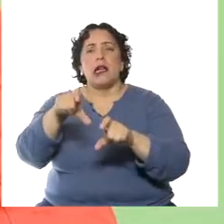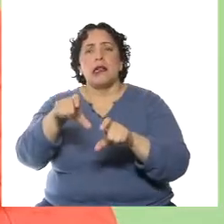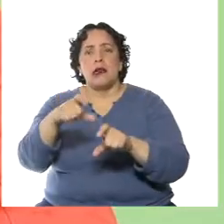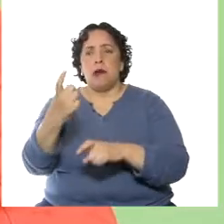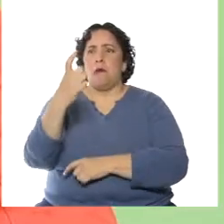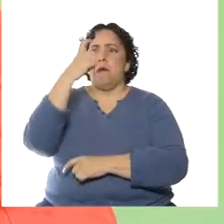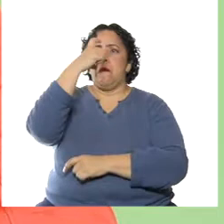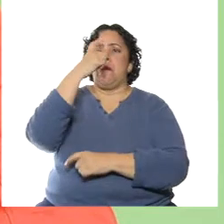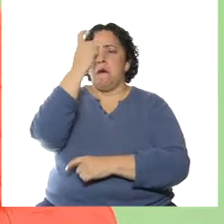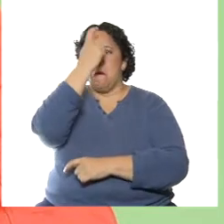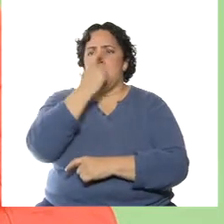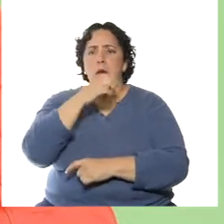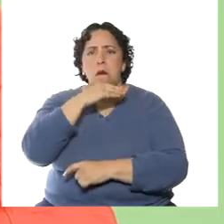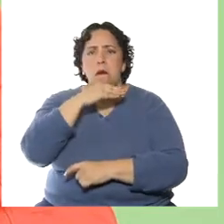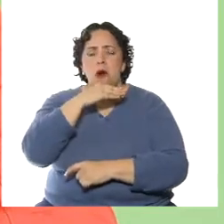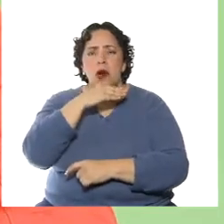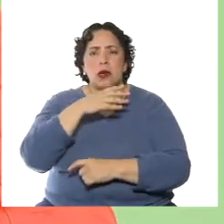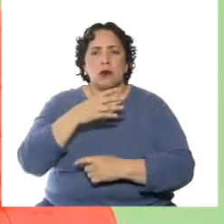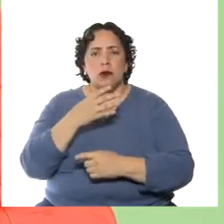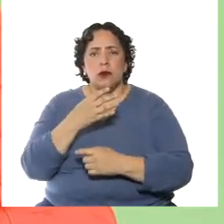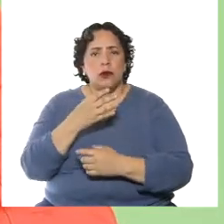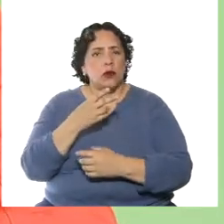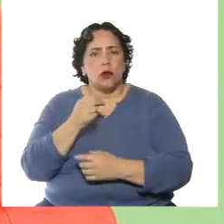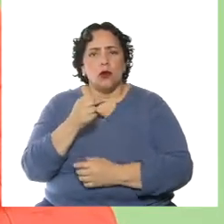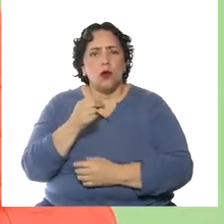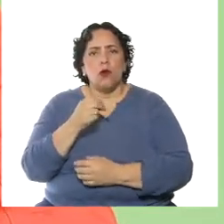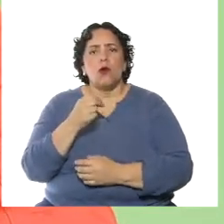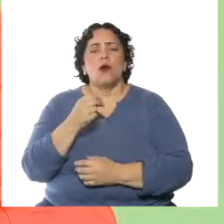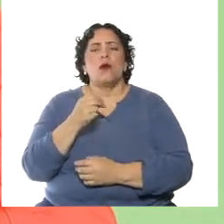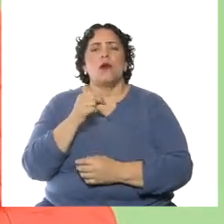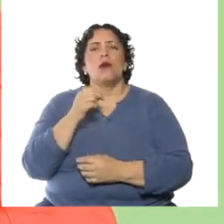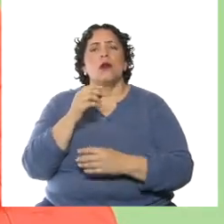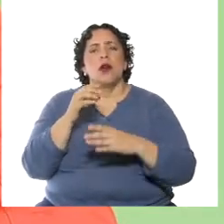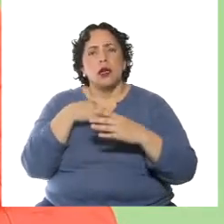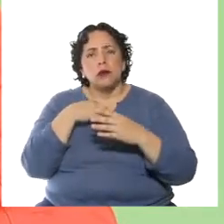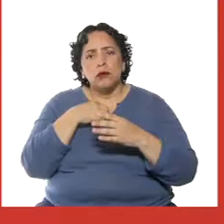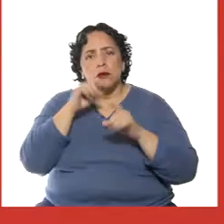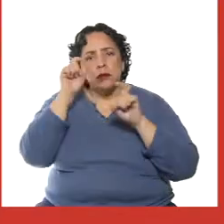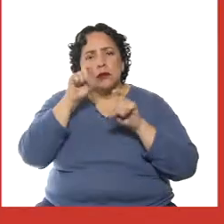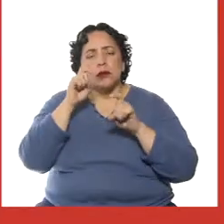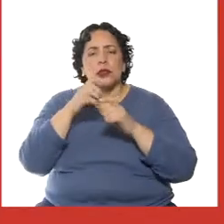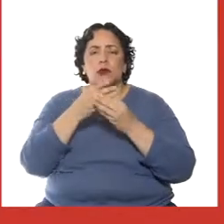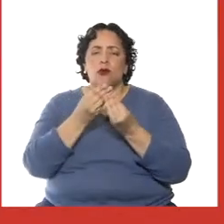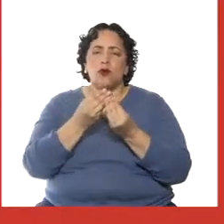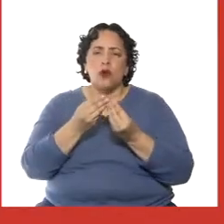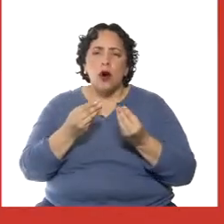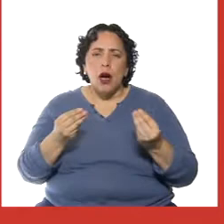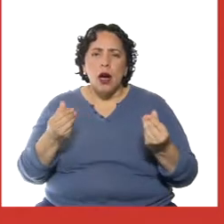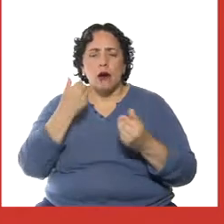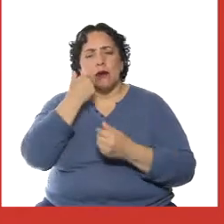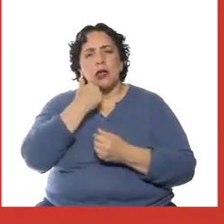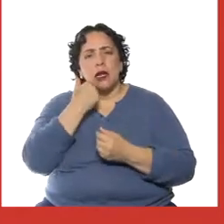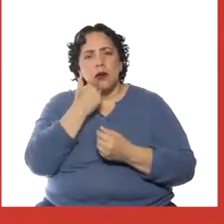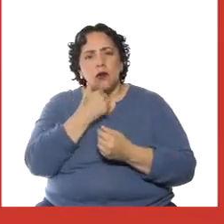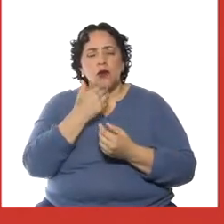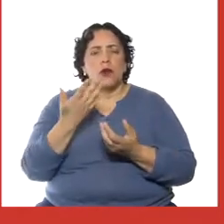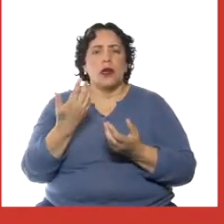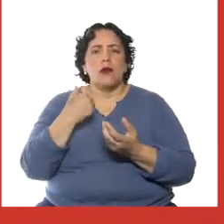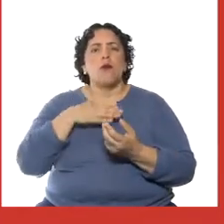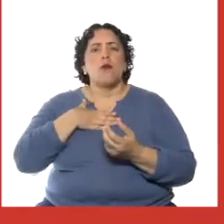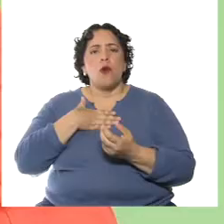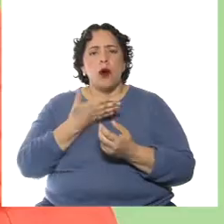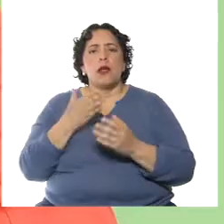hablan molestos o molestas? No. Con la ternura se logran muchas cosas. Con la ternura nosotros